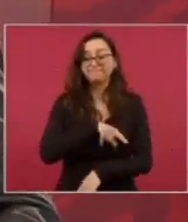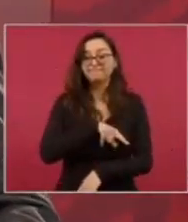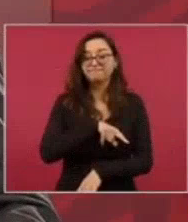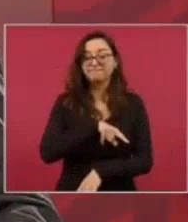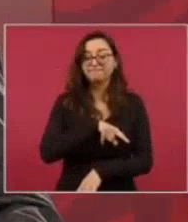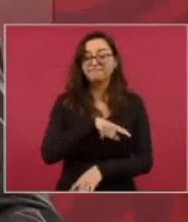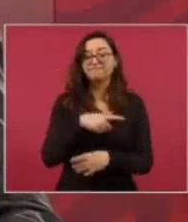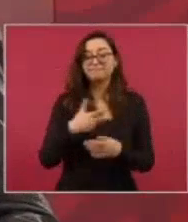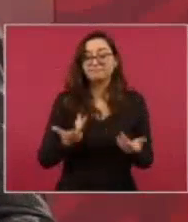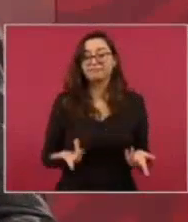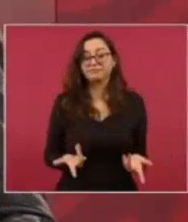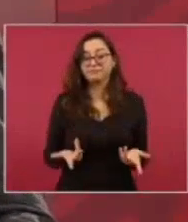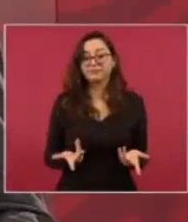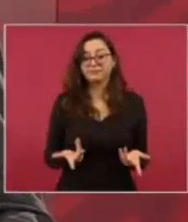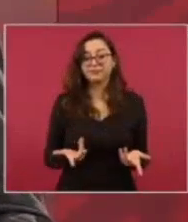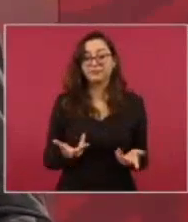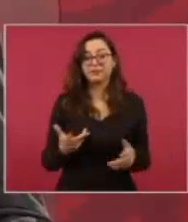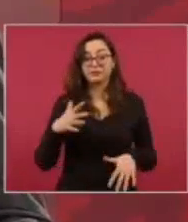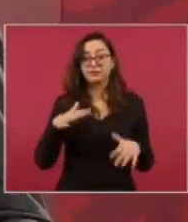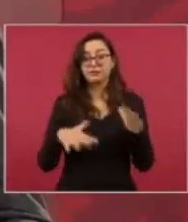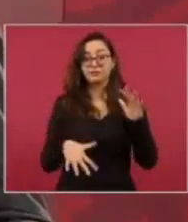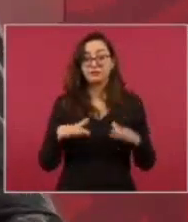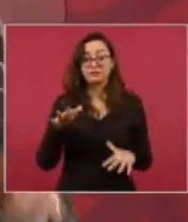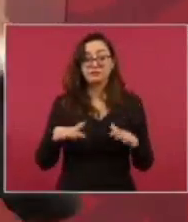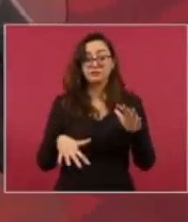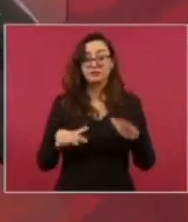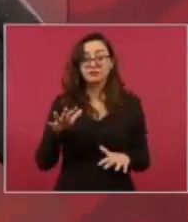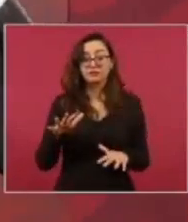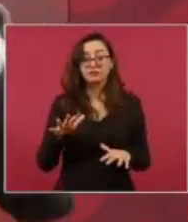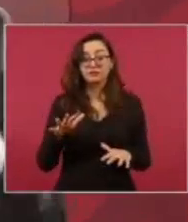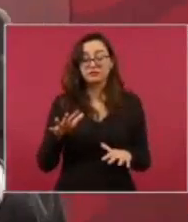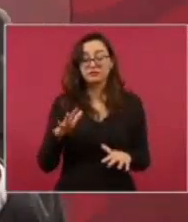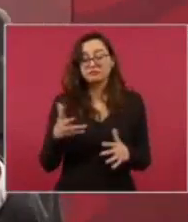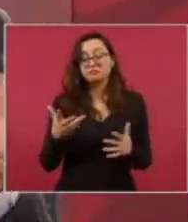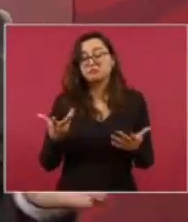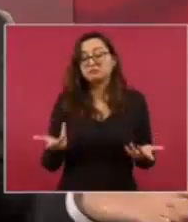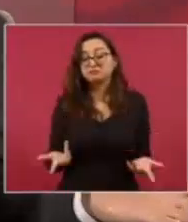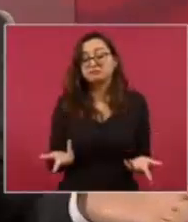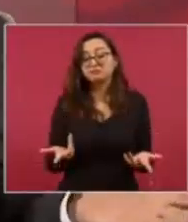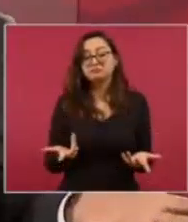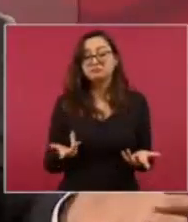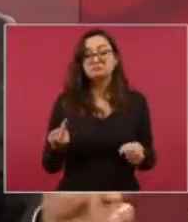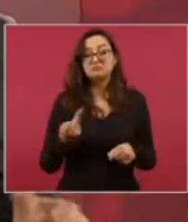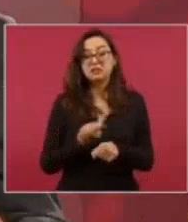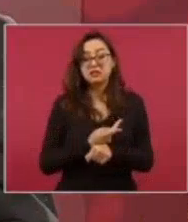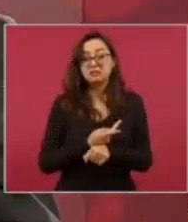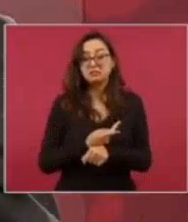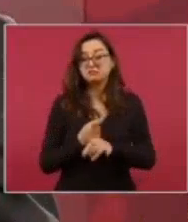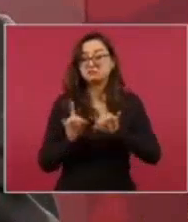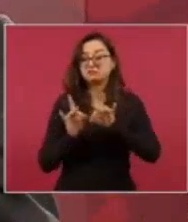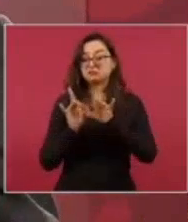que hay revoluciones y la gente sigue pensando de la misma manera.